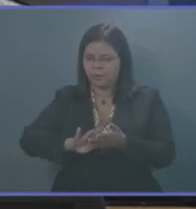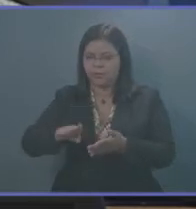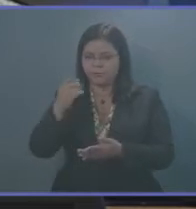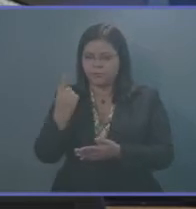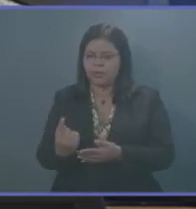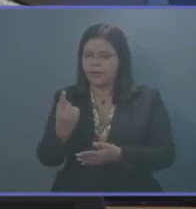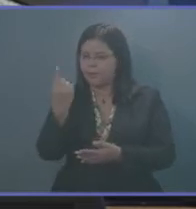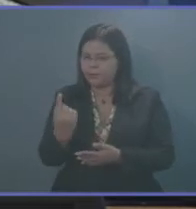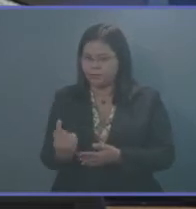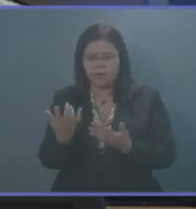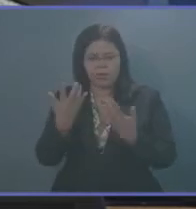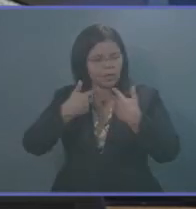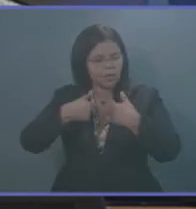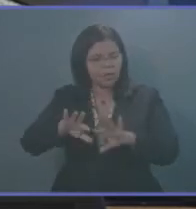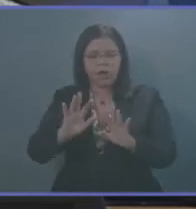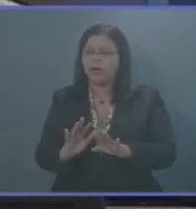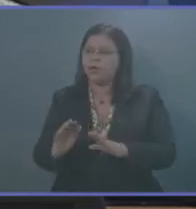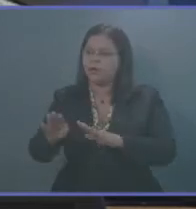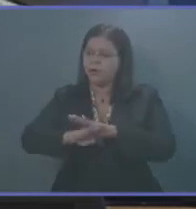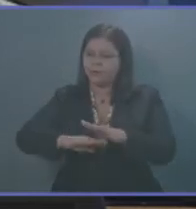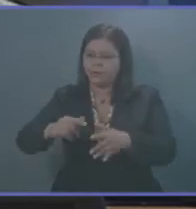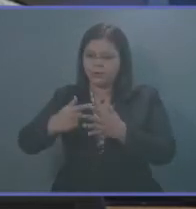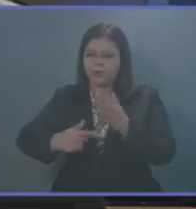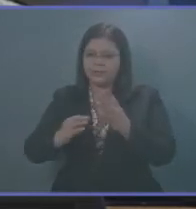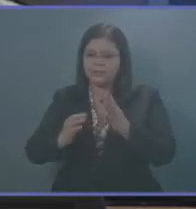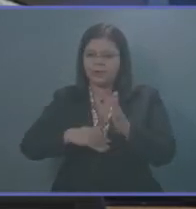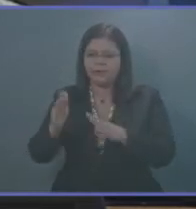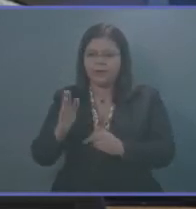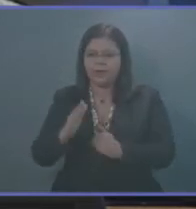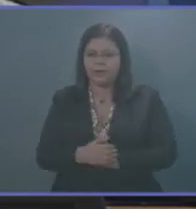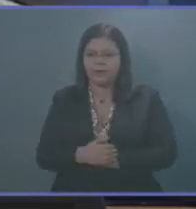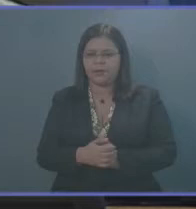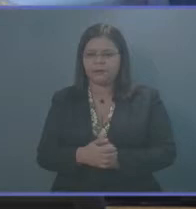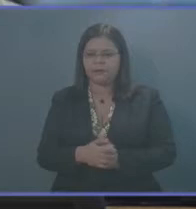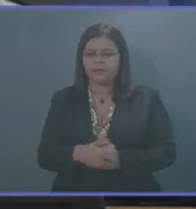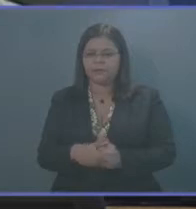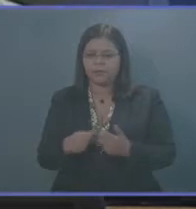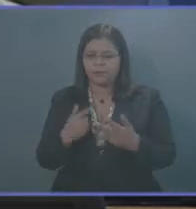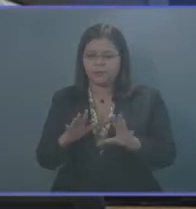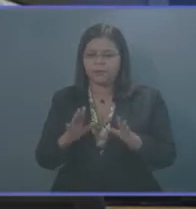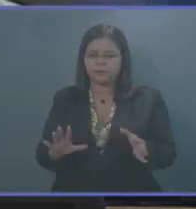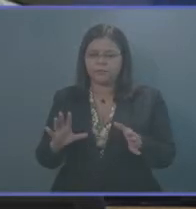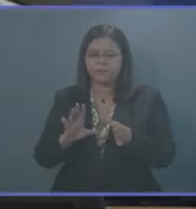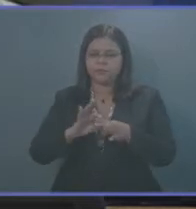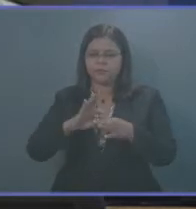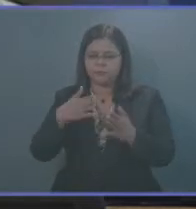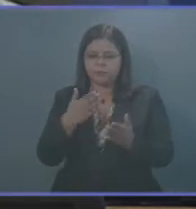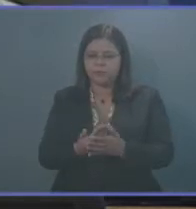persona natural o jurídica que, según la presente ley, está obligada al cumplimiento de las prestaciones pecuniarias,